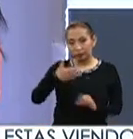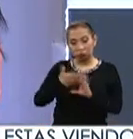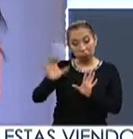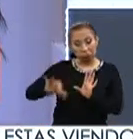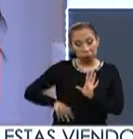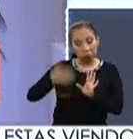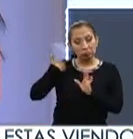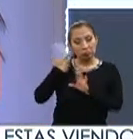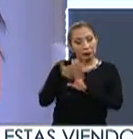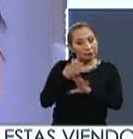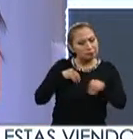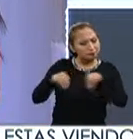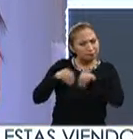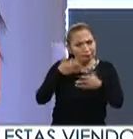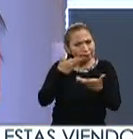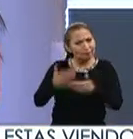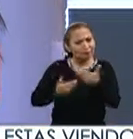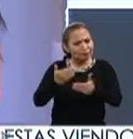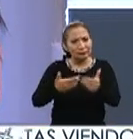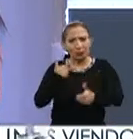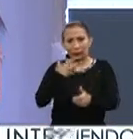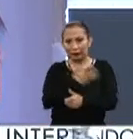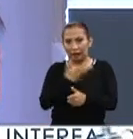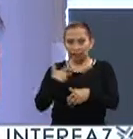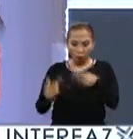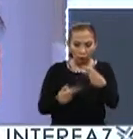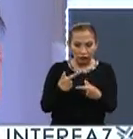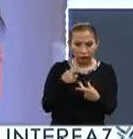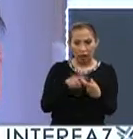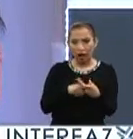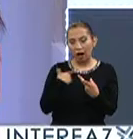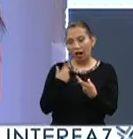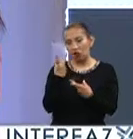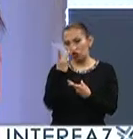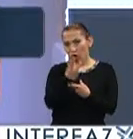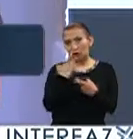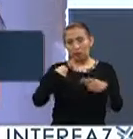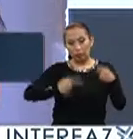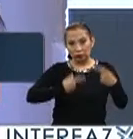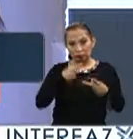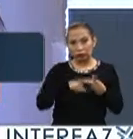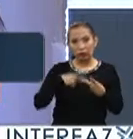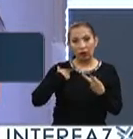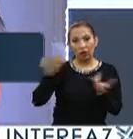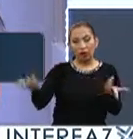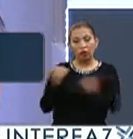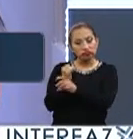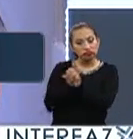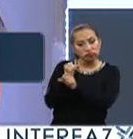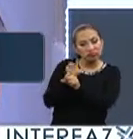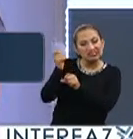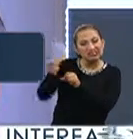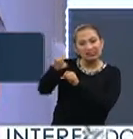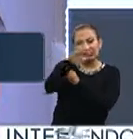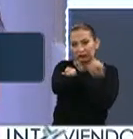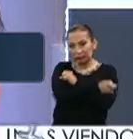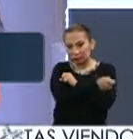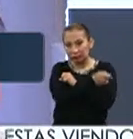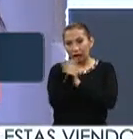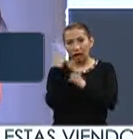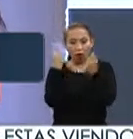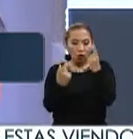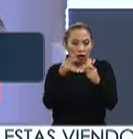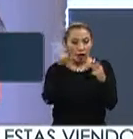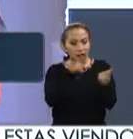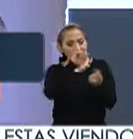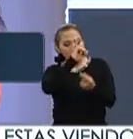bastante interactivas, son actividades que constan de cuestionarios, un par de cuestionarios, estudios de caso, algunas